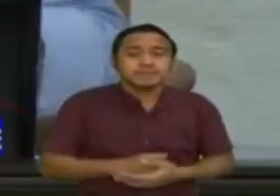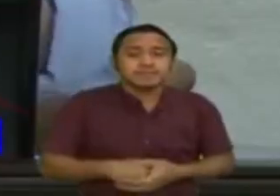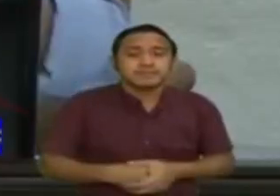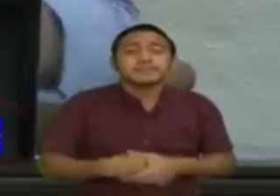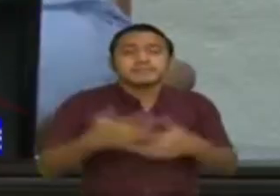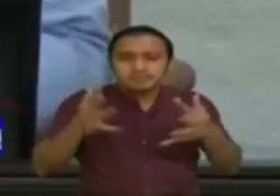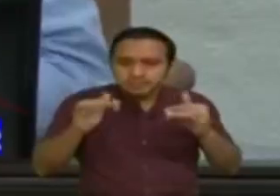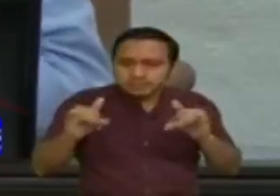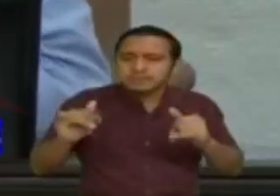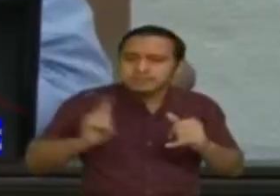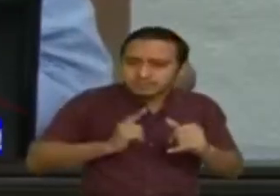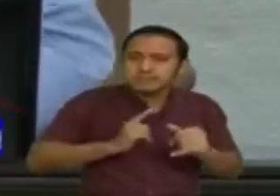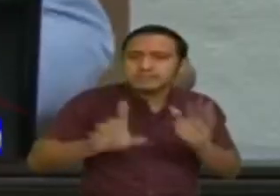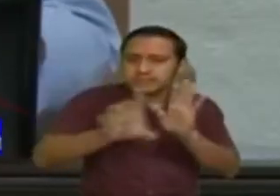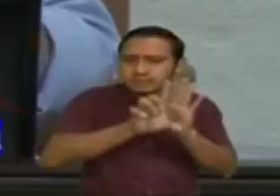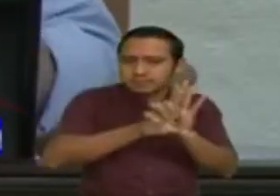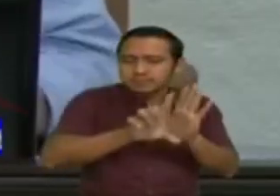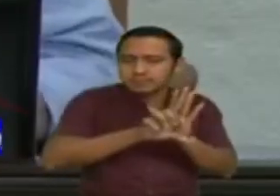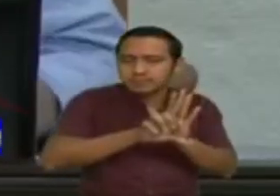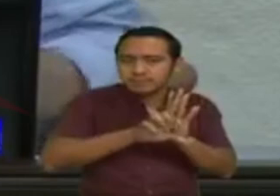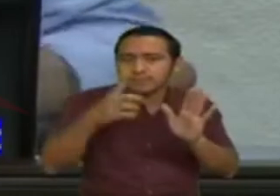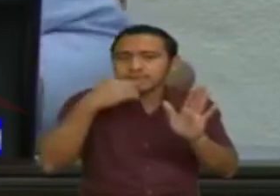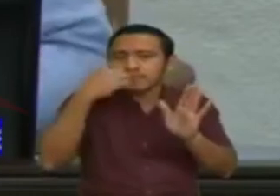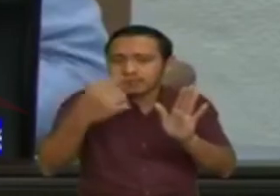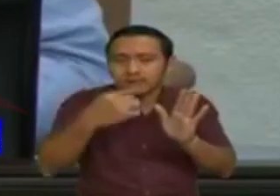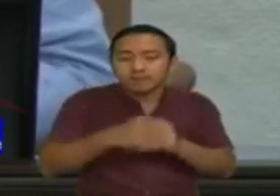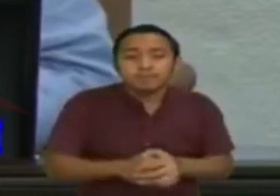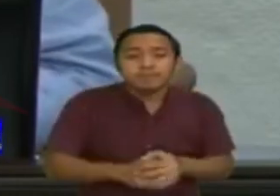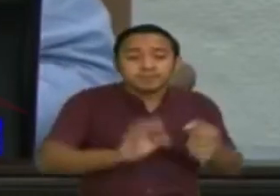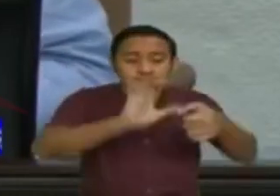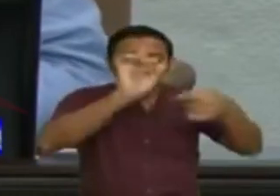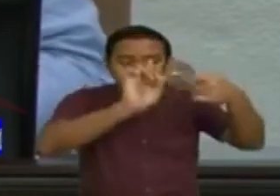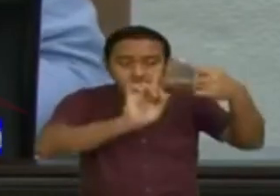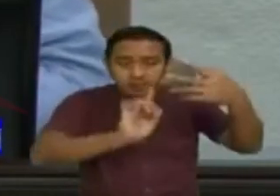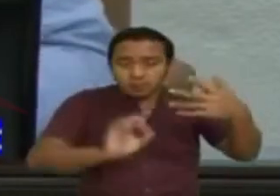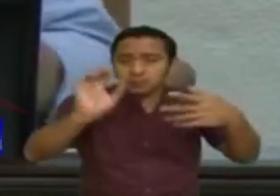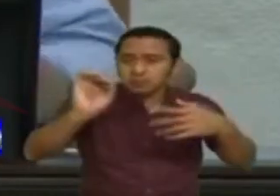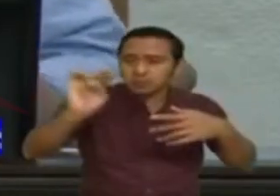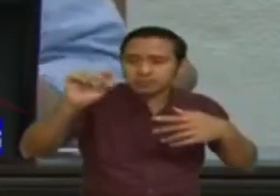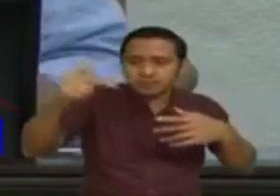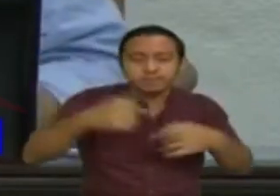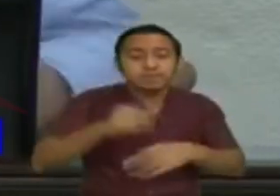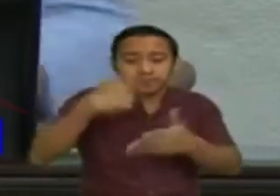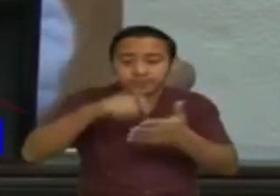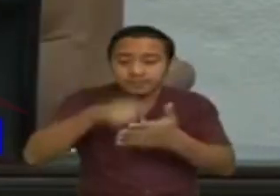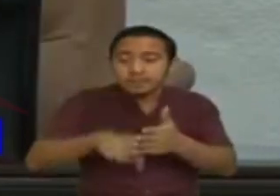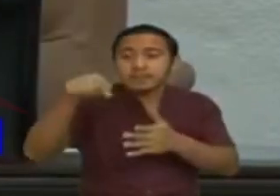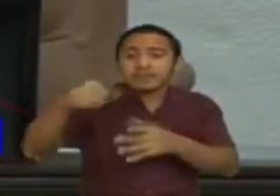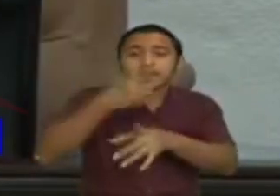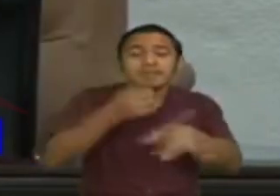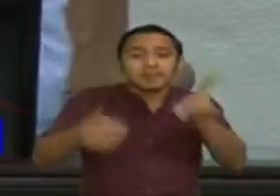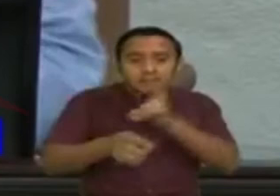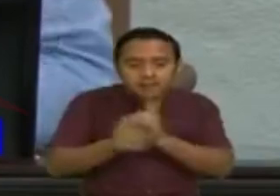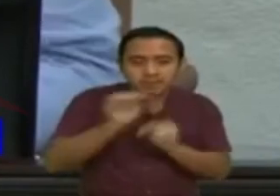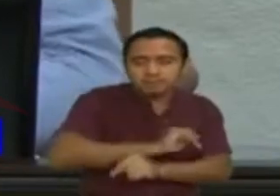ya existía una ley que implicaba que cada organismo no gubernamental que se aprobaba aquí tenía que ir